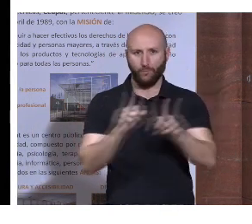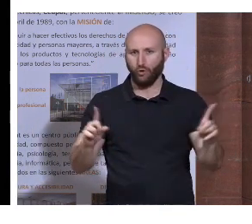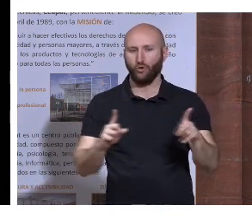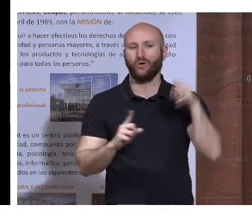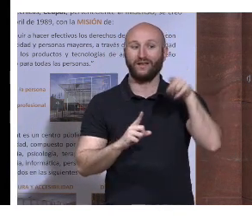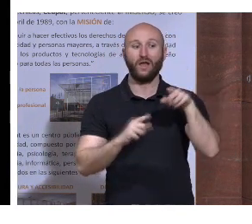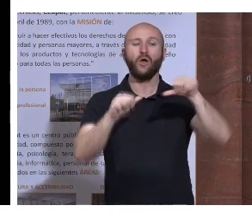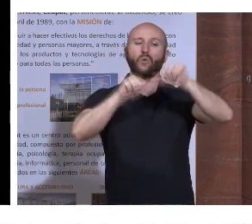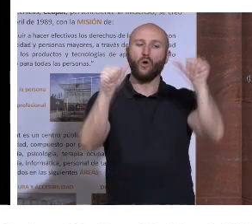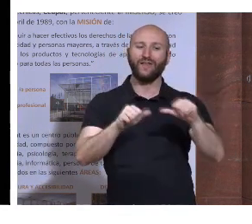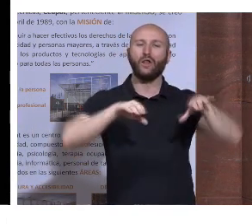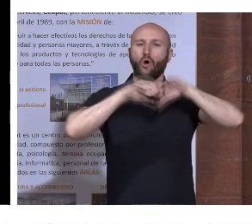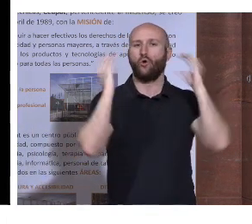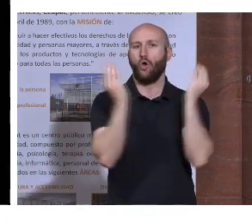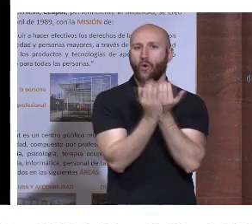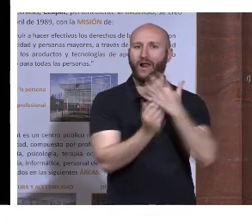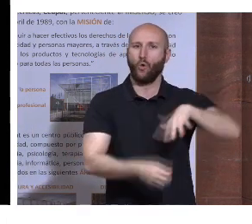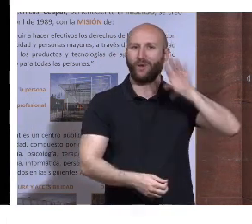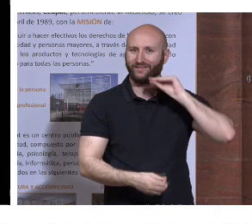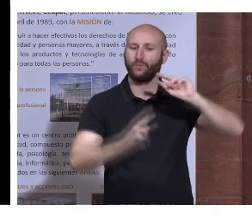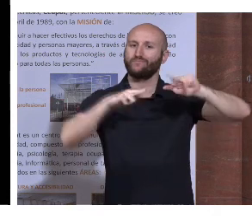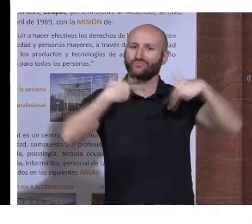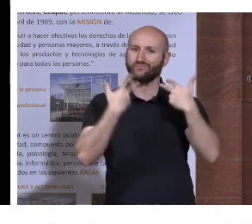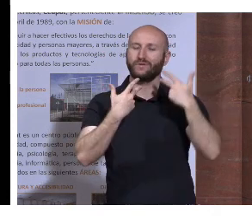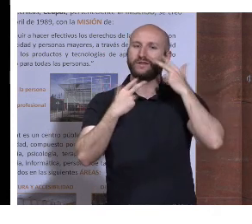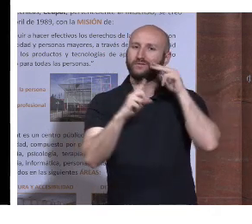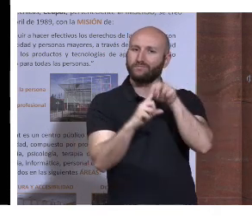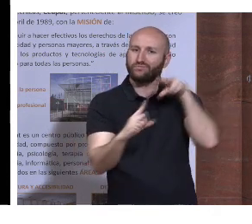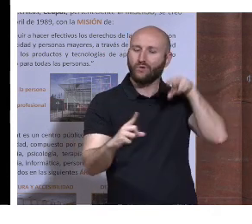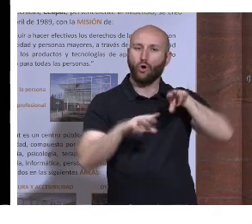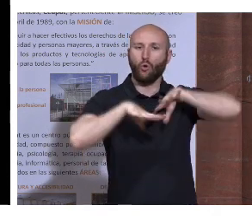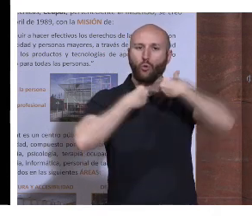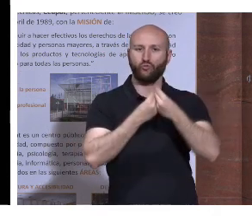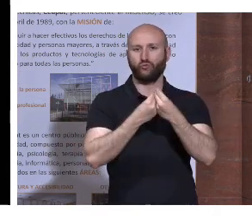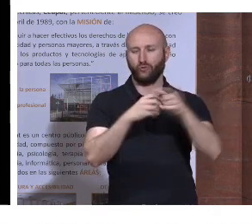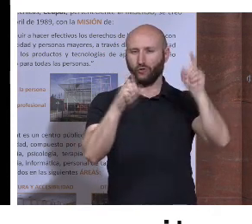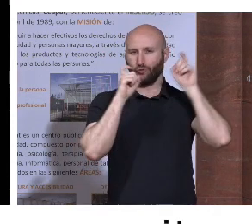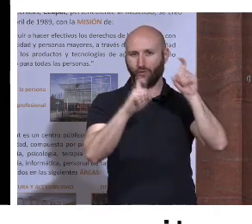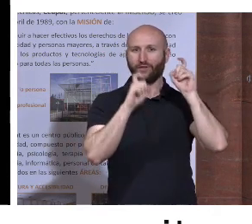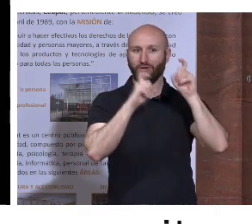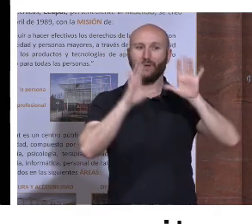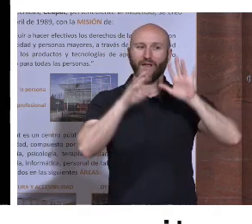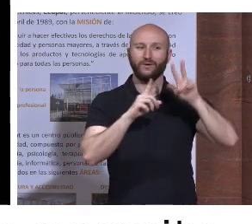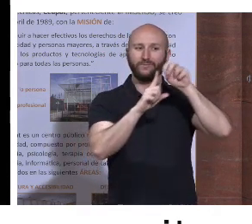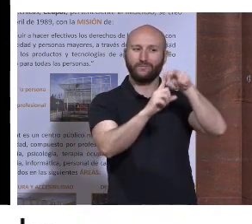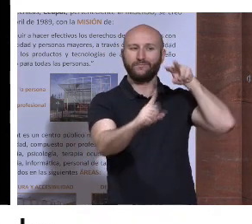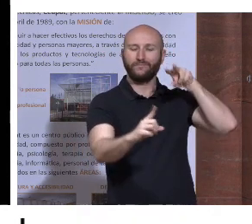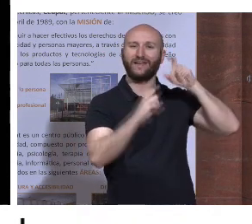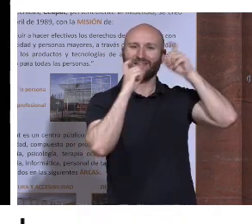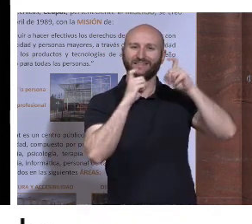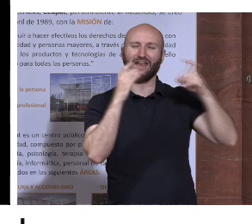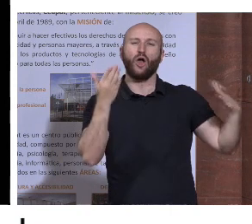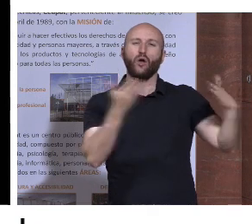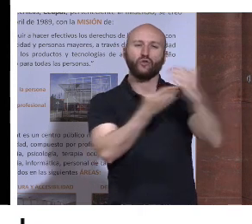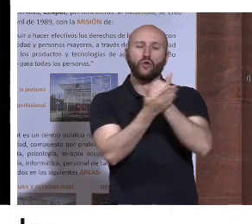modelo global, comprensivo, que permite tener una visión del conjunto de la educación, pero con esa mirada de tratar de responder a